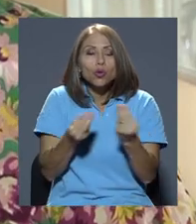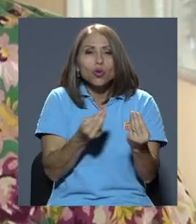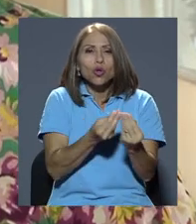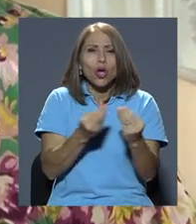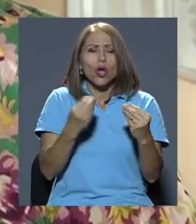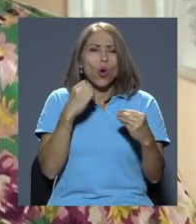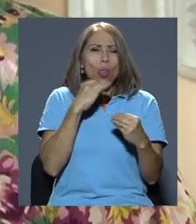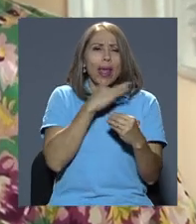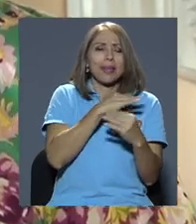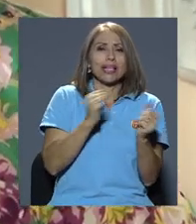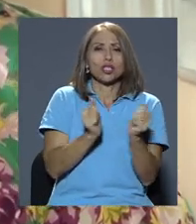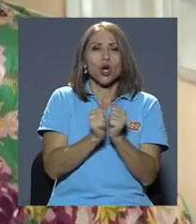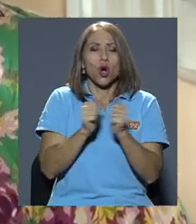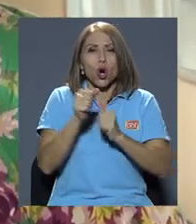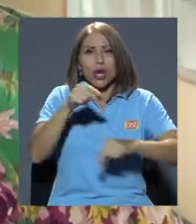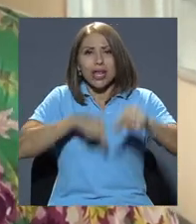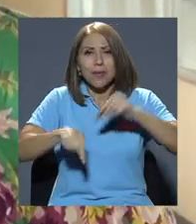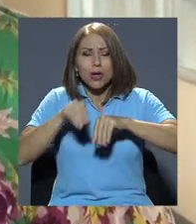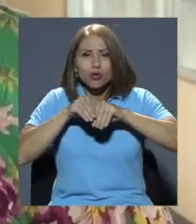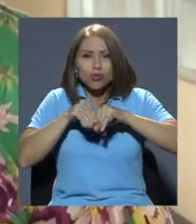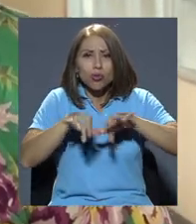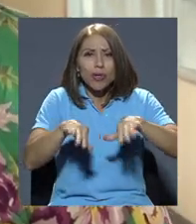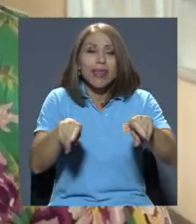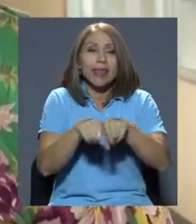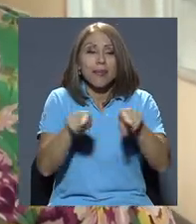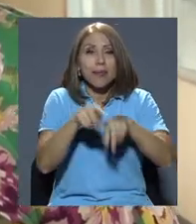otro por el problema de la mosca